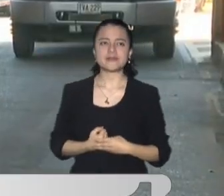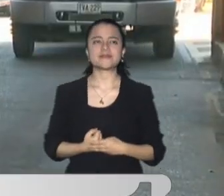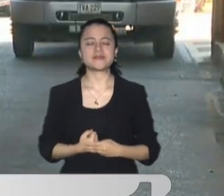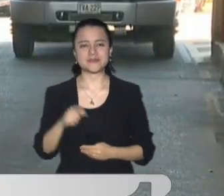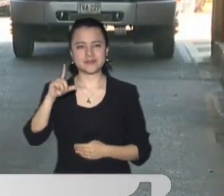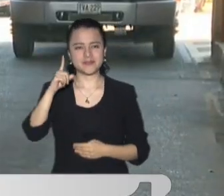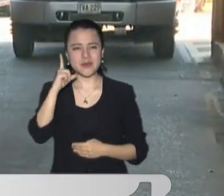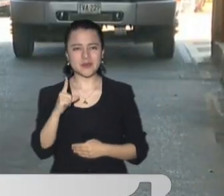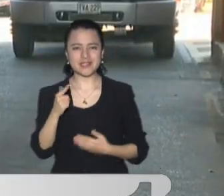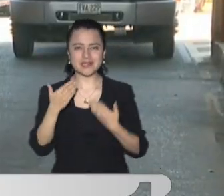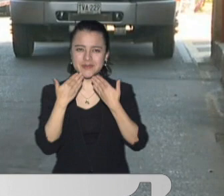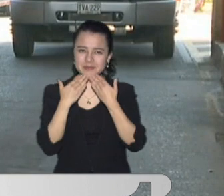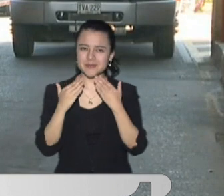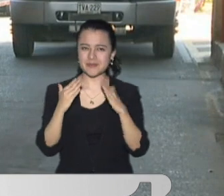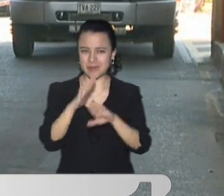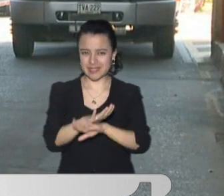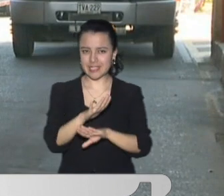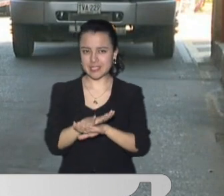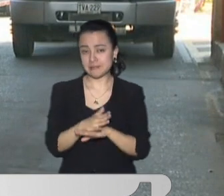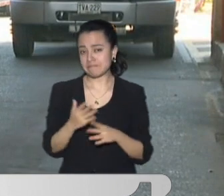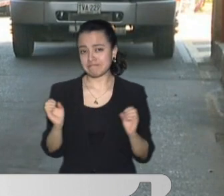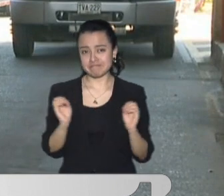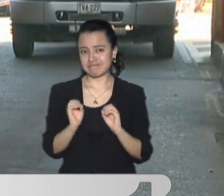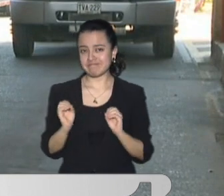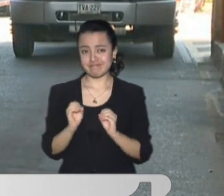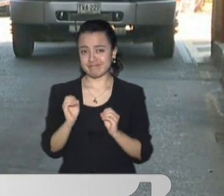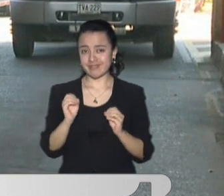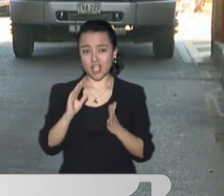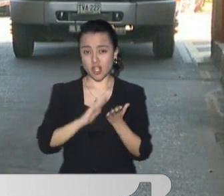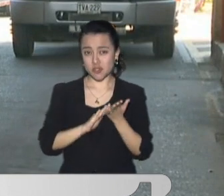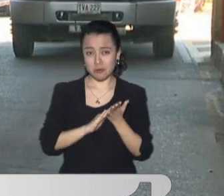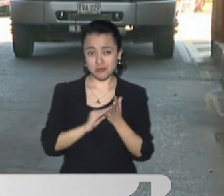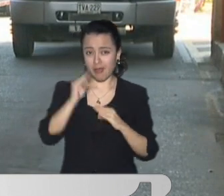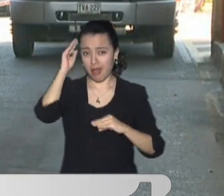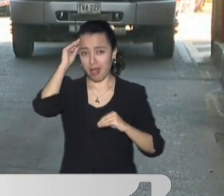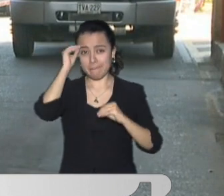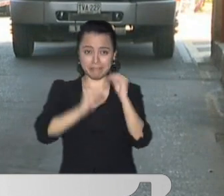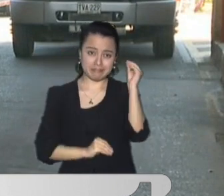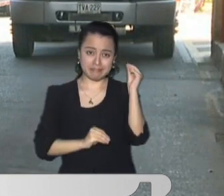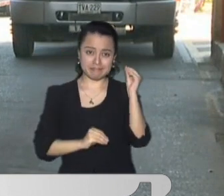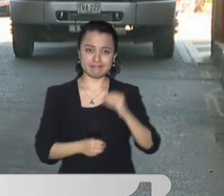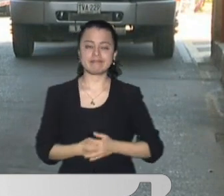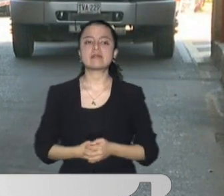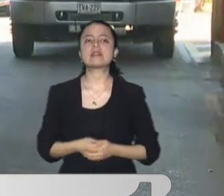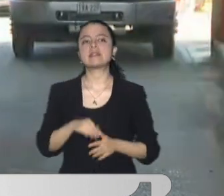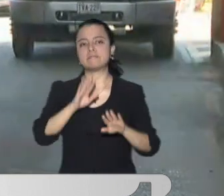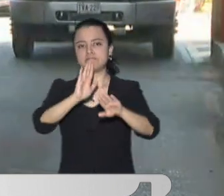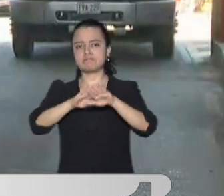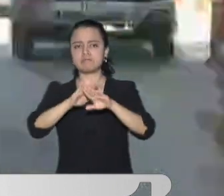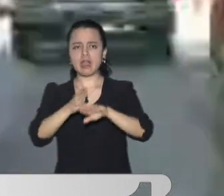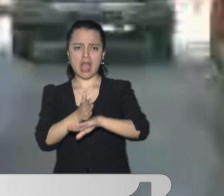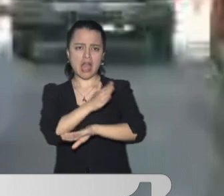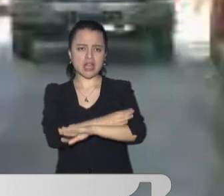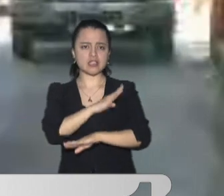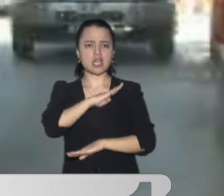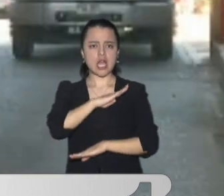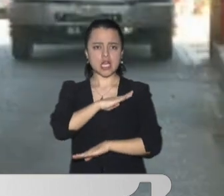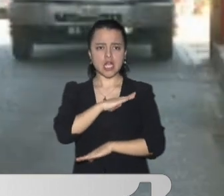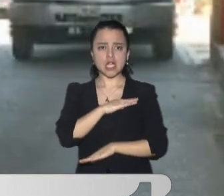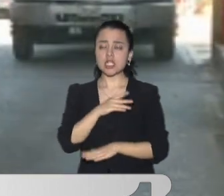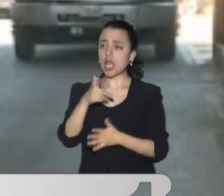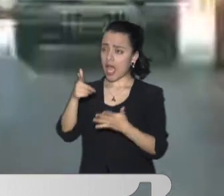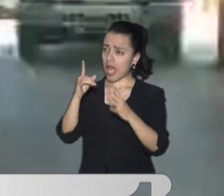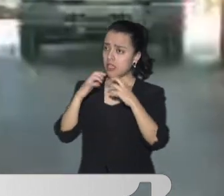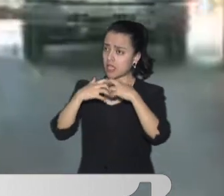Luisa, televidentes, buena tarde. No se ha llegado a ningún acuerdo. Hay que decir que el alcalde de Cartagena en un principio le manifestaba a los camioneros